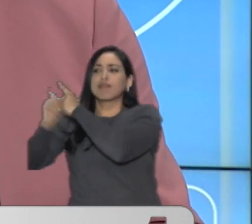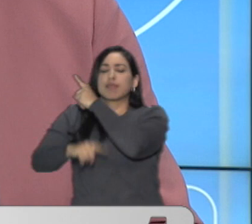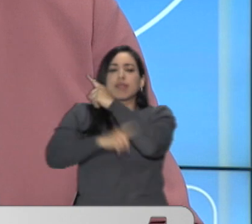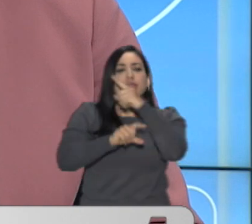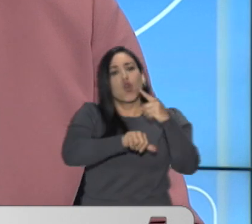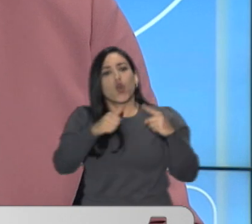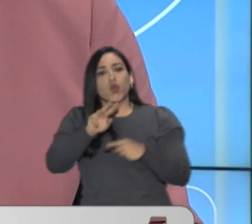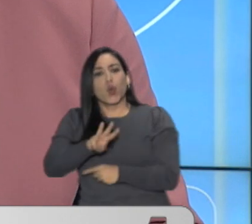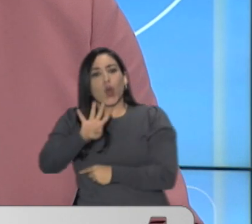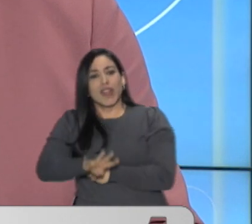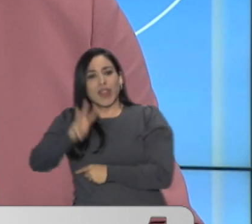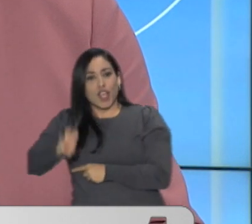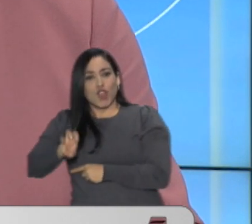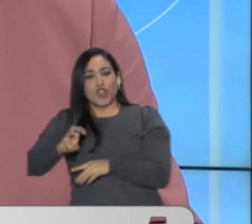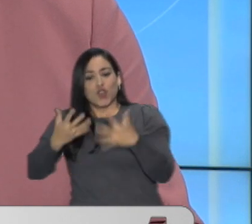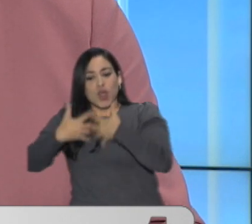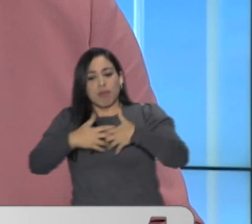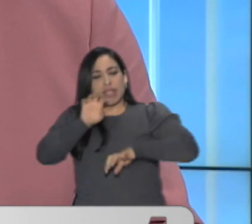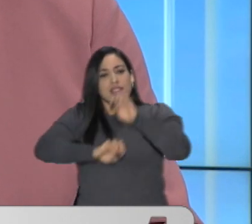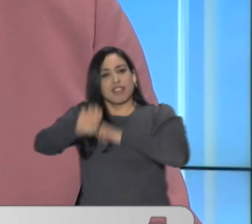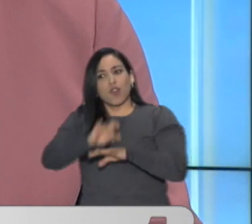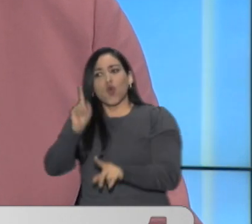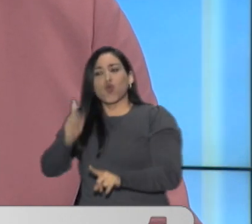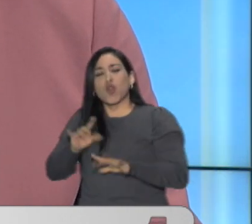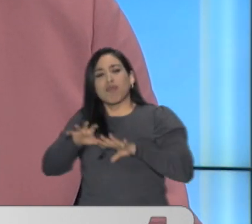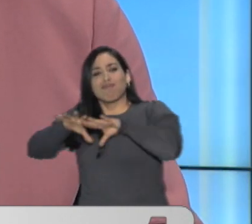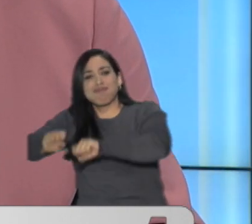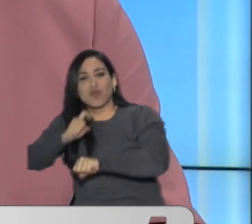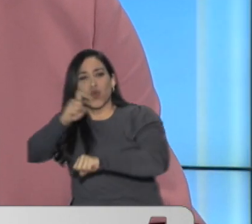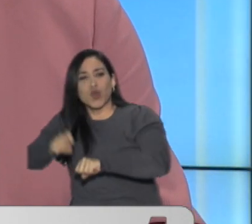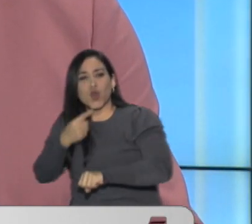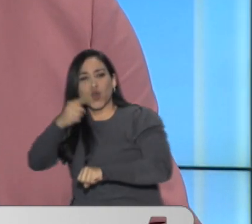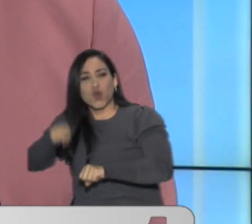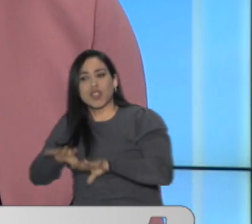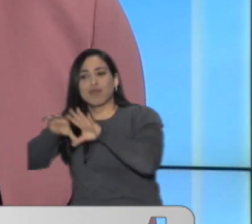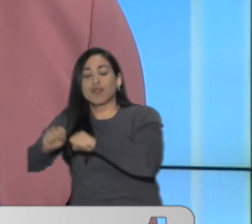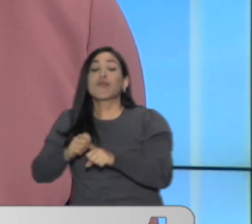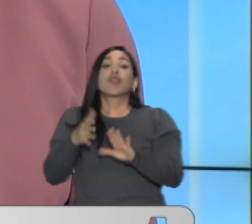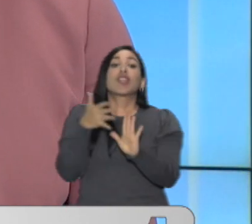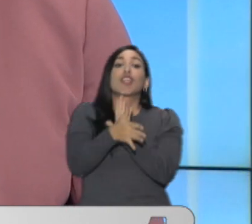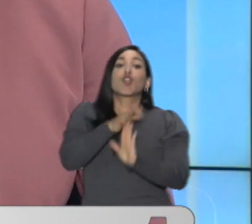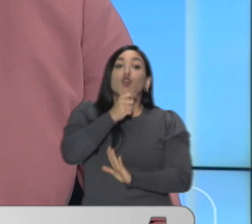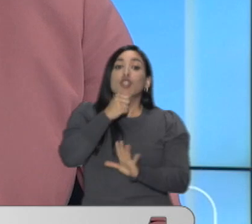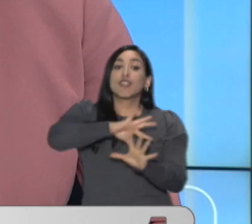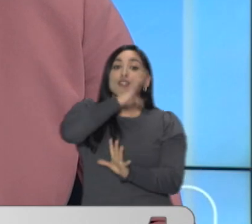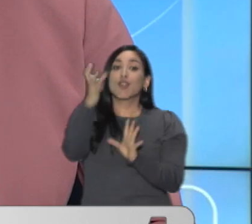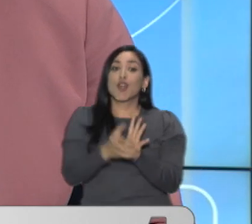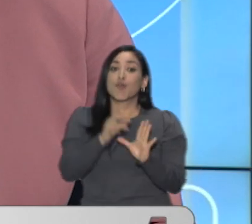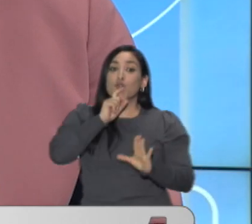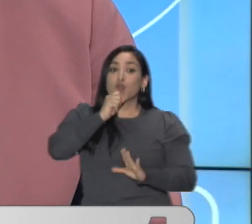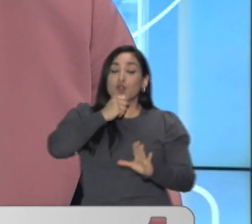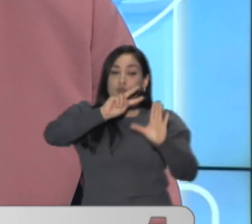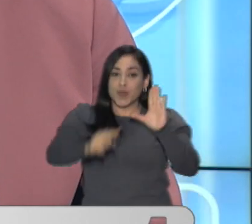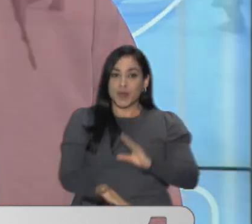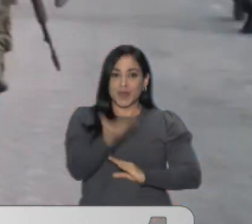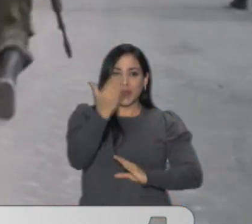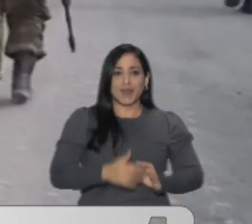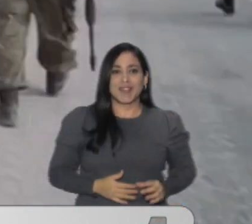48 empresas de defensa ante la incursión de Rusia a Ucrania. Las noticias del mundo en Noticentro